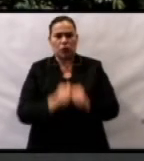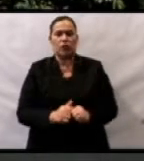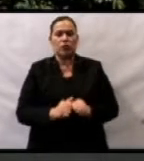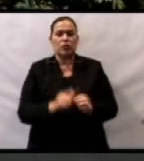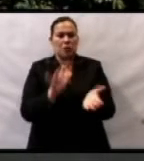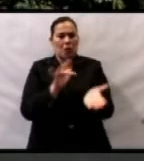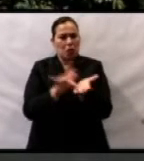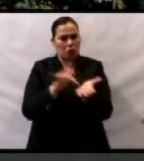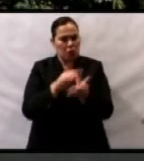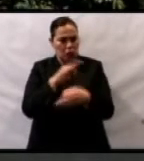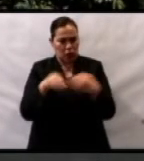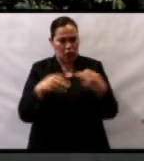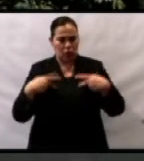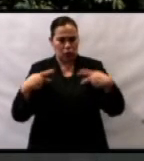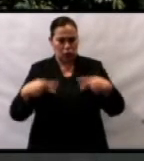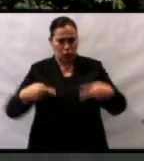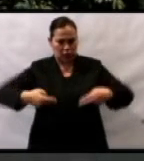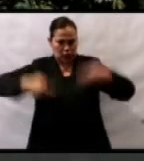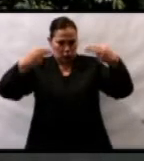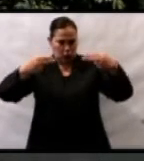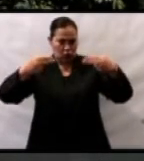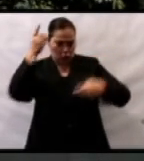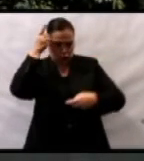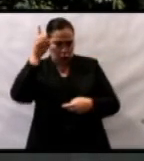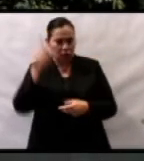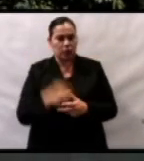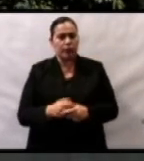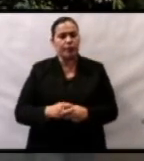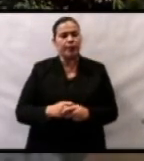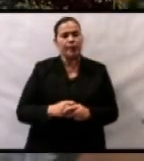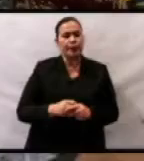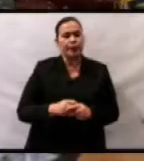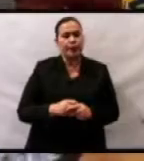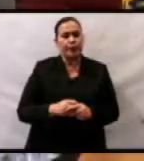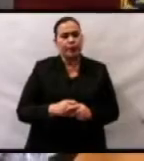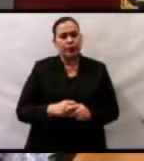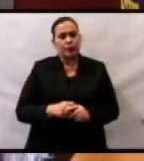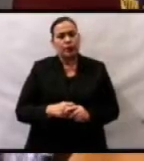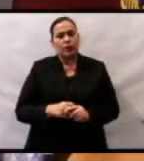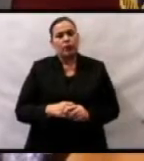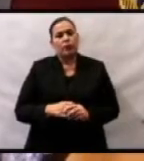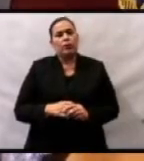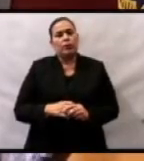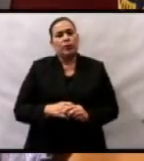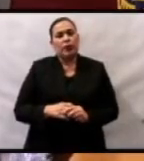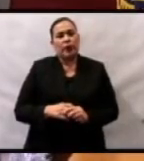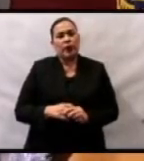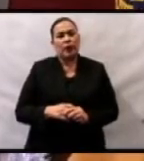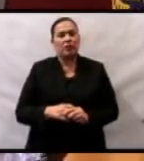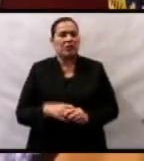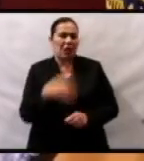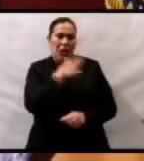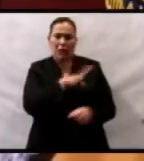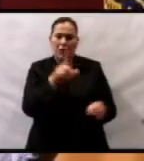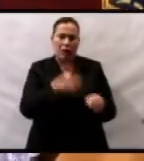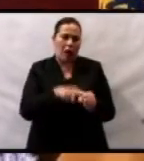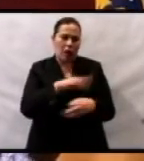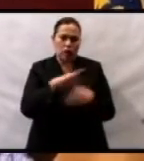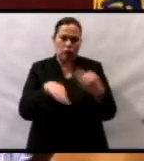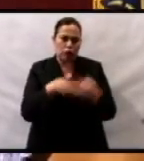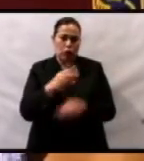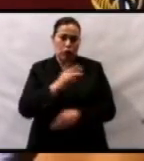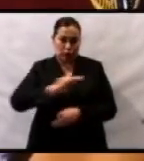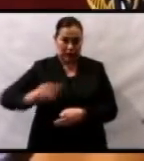favor de los comerciantes y empresarios. En términos generales, el